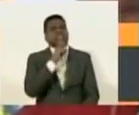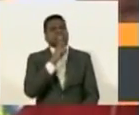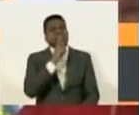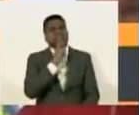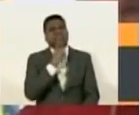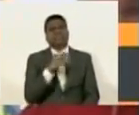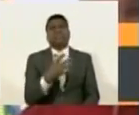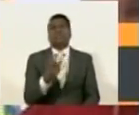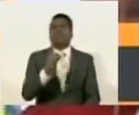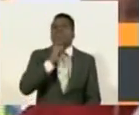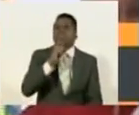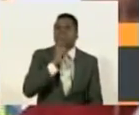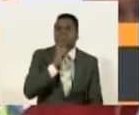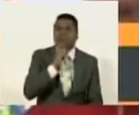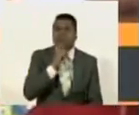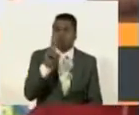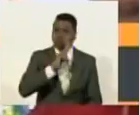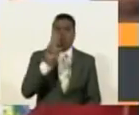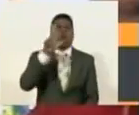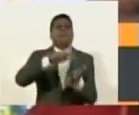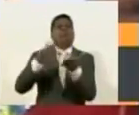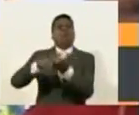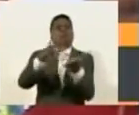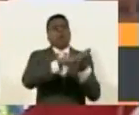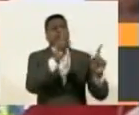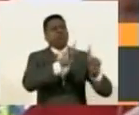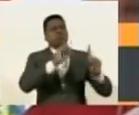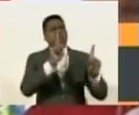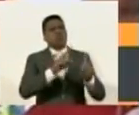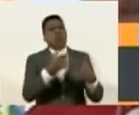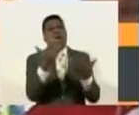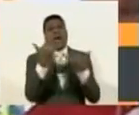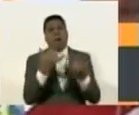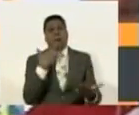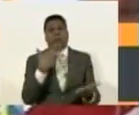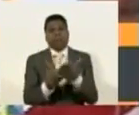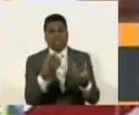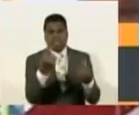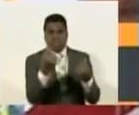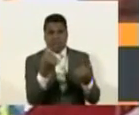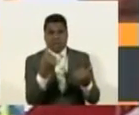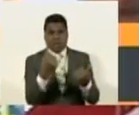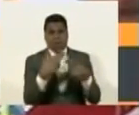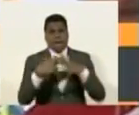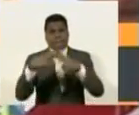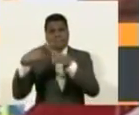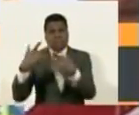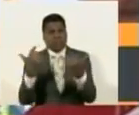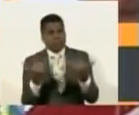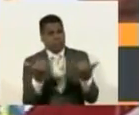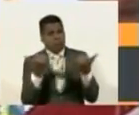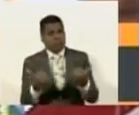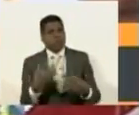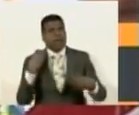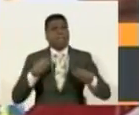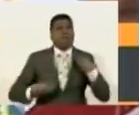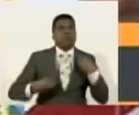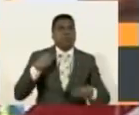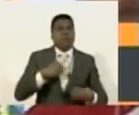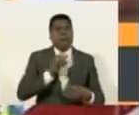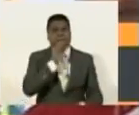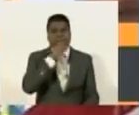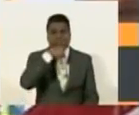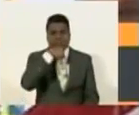¿Cuánto costaba? Se negaban a aprobar los créditos adicionales y ahora son hipócritas. Estamos preocupados por las